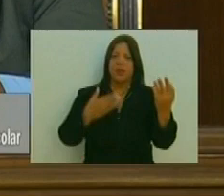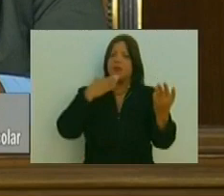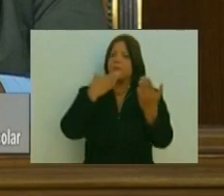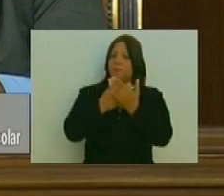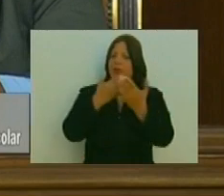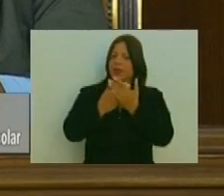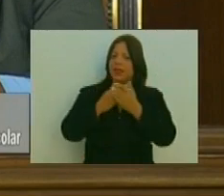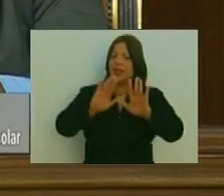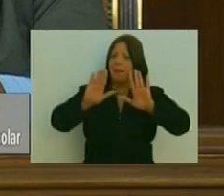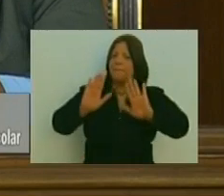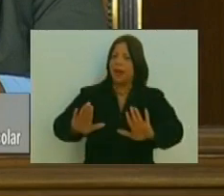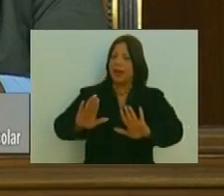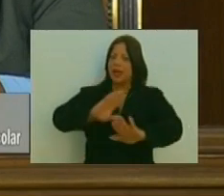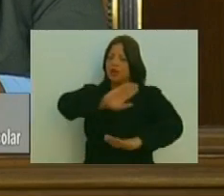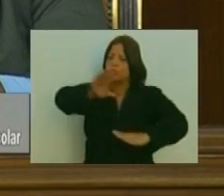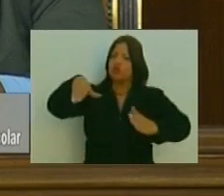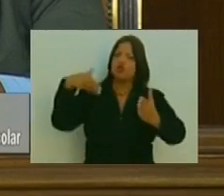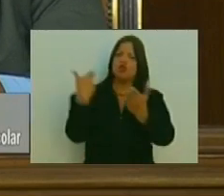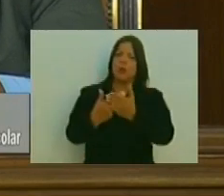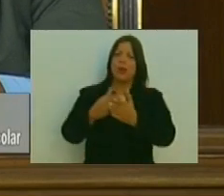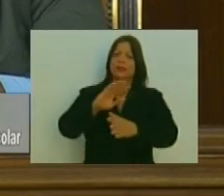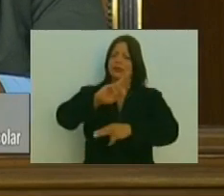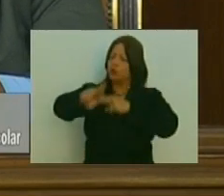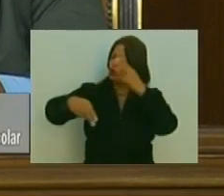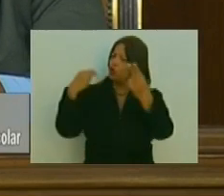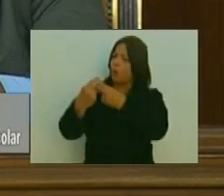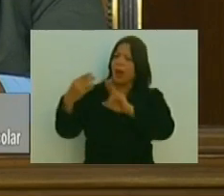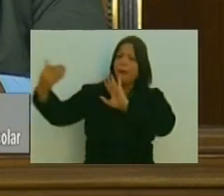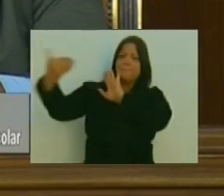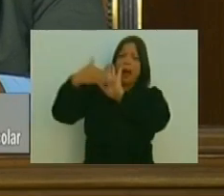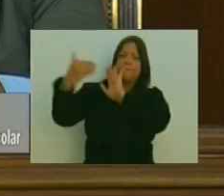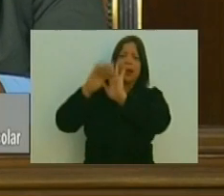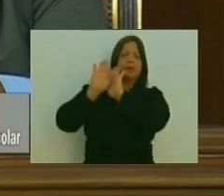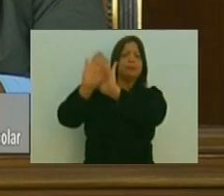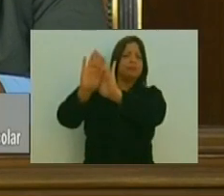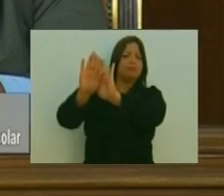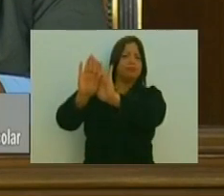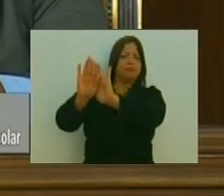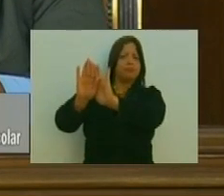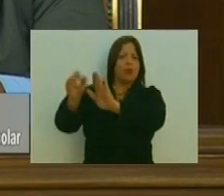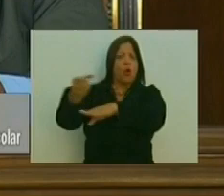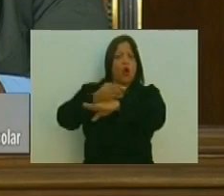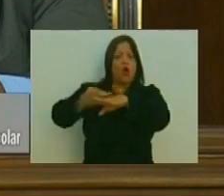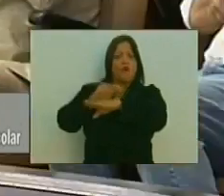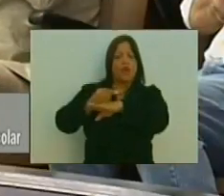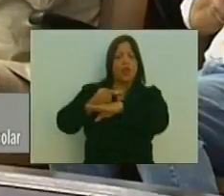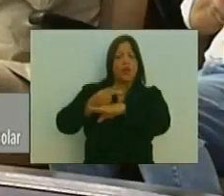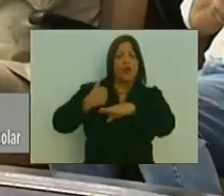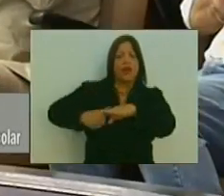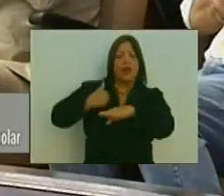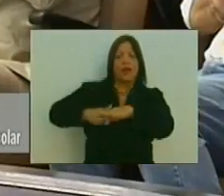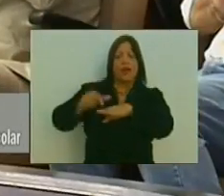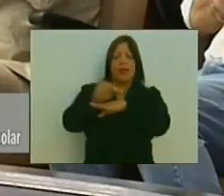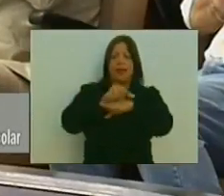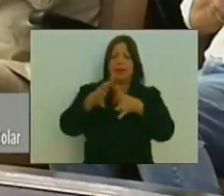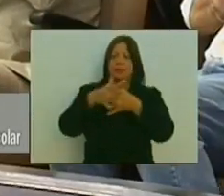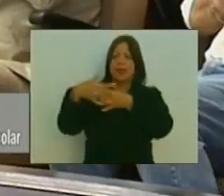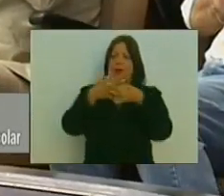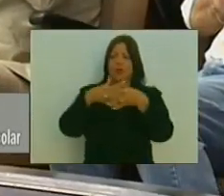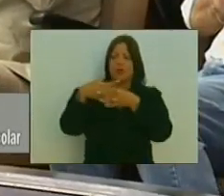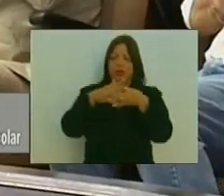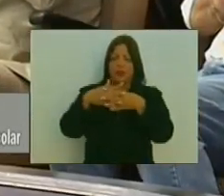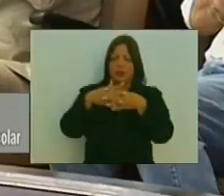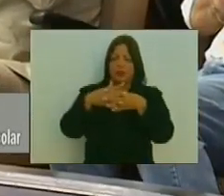el cese de las aplicaciones de amenazas y sanciones extranjeras por parte de los gobiernos de Canadá y Estados Unidos de